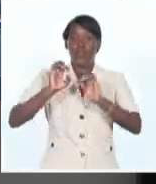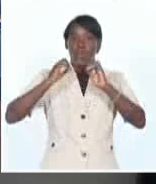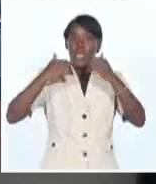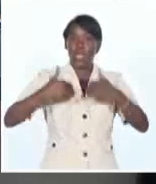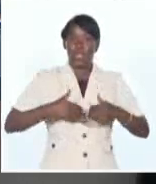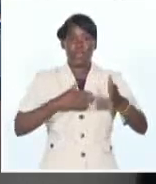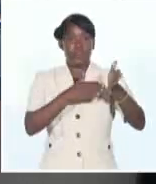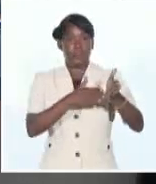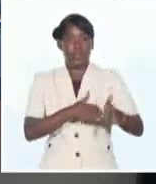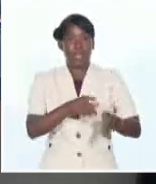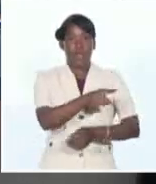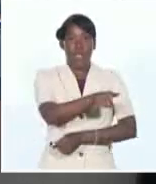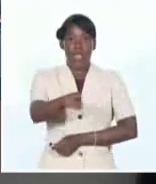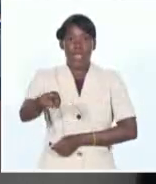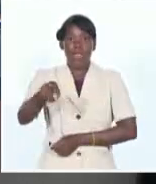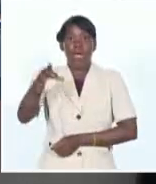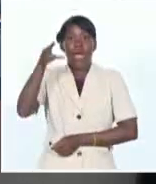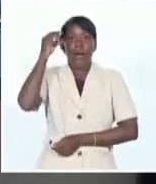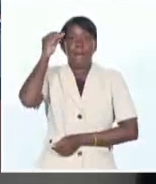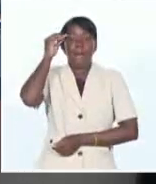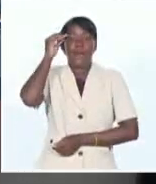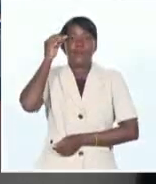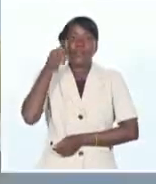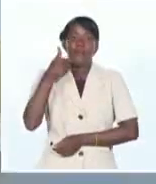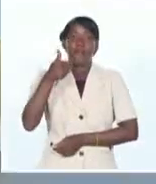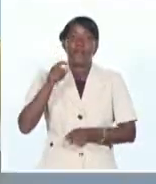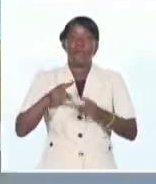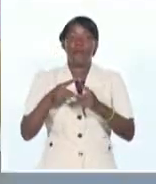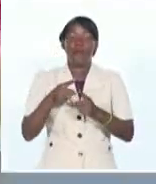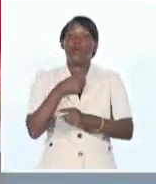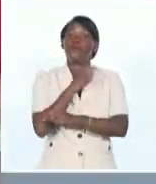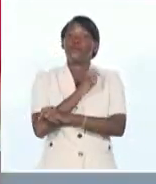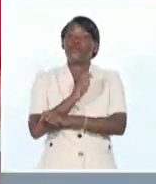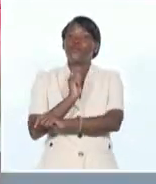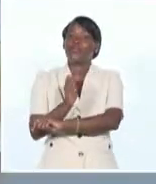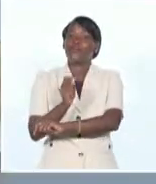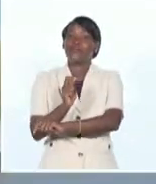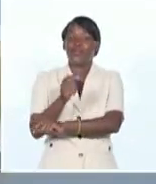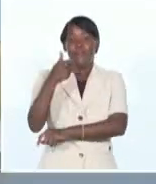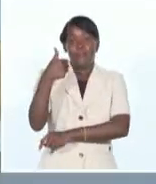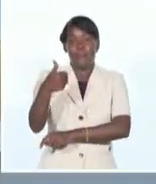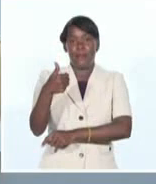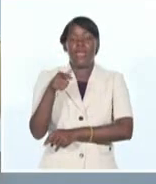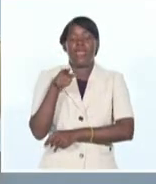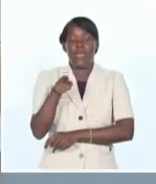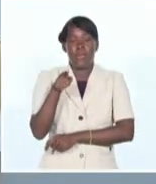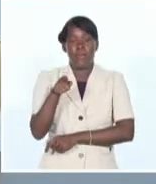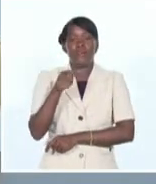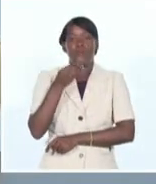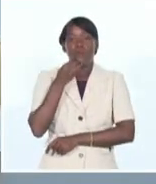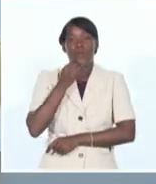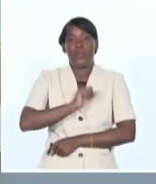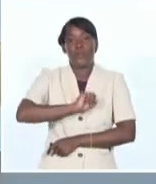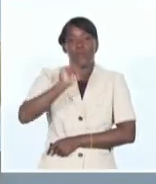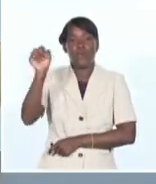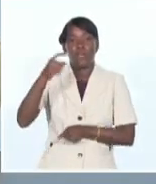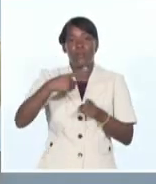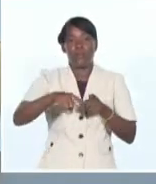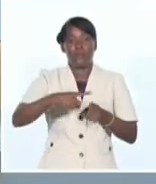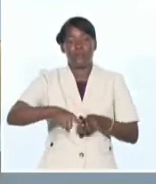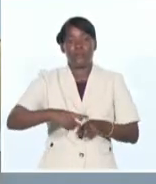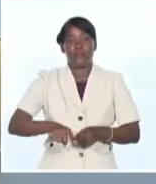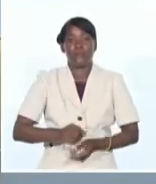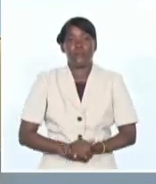mejor formación que reciben nuestros estudiantes. Y también tenemos importantes expectativas con la participación en